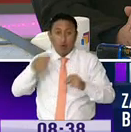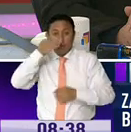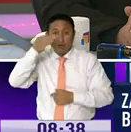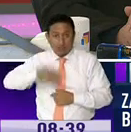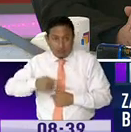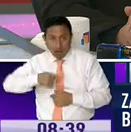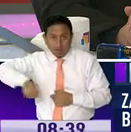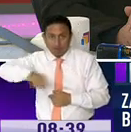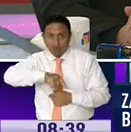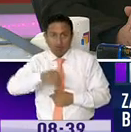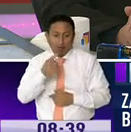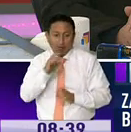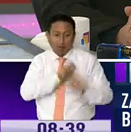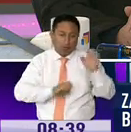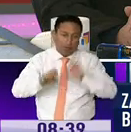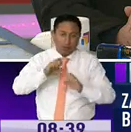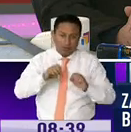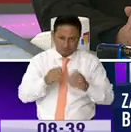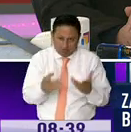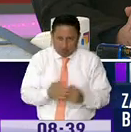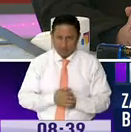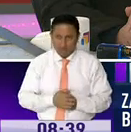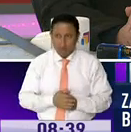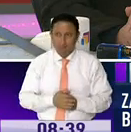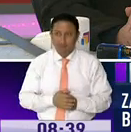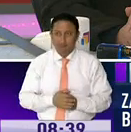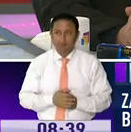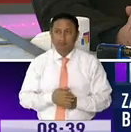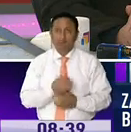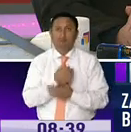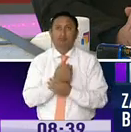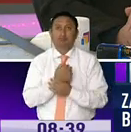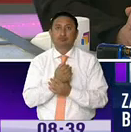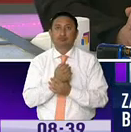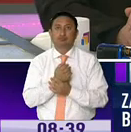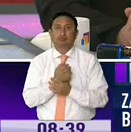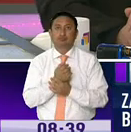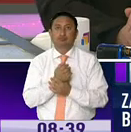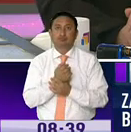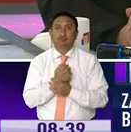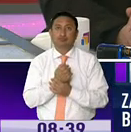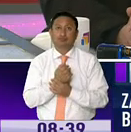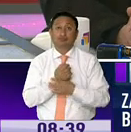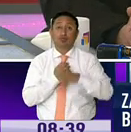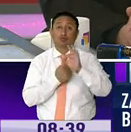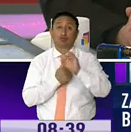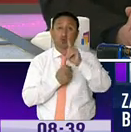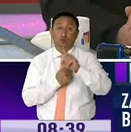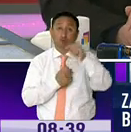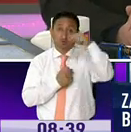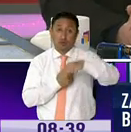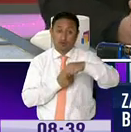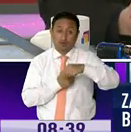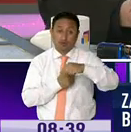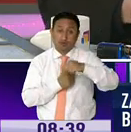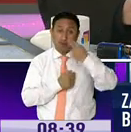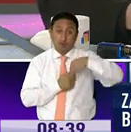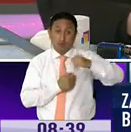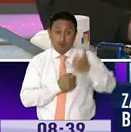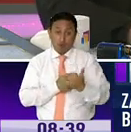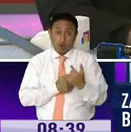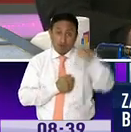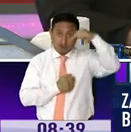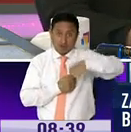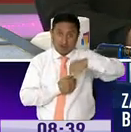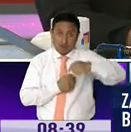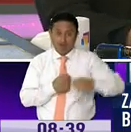con obviamente niveles mayores del sistema de salud, se va descartando casos a la ciudadanía. Eso es lo que hace el 911 y nosotros inclusive ahora estamos